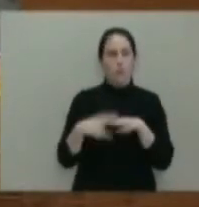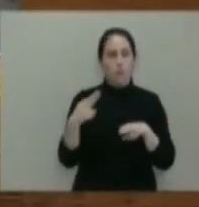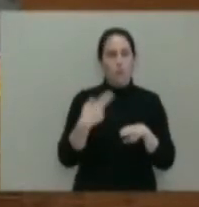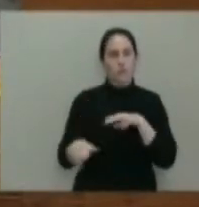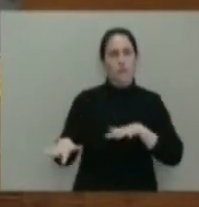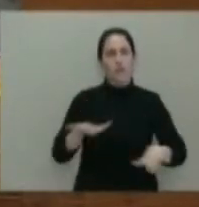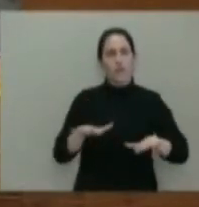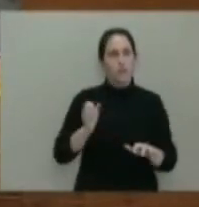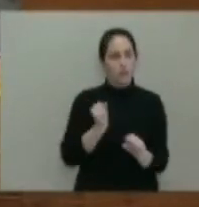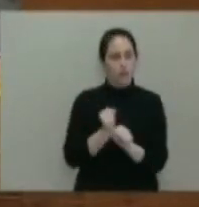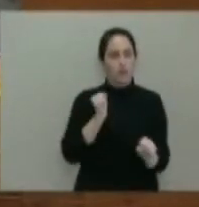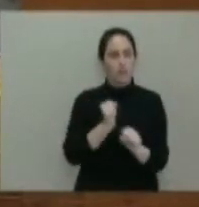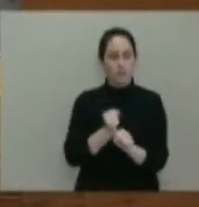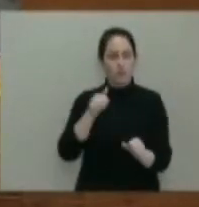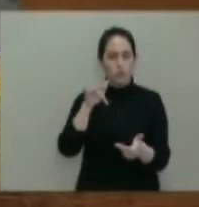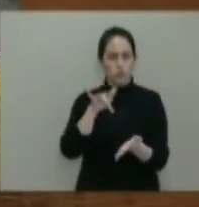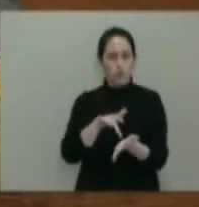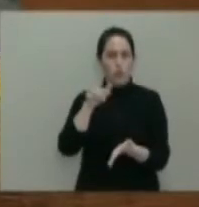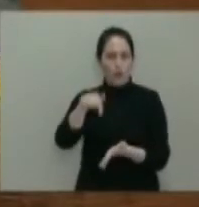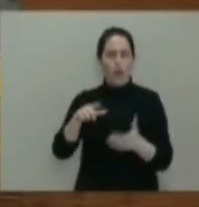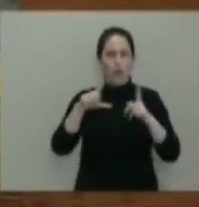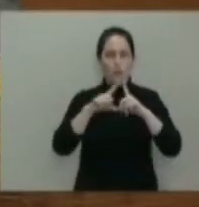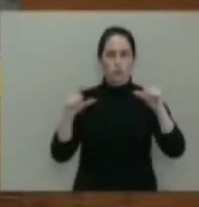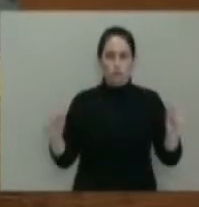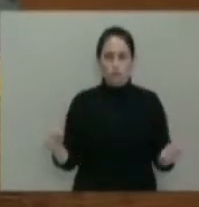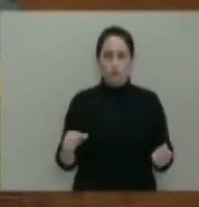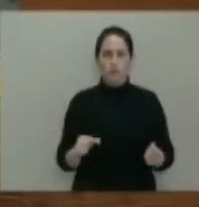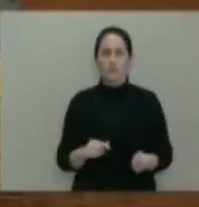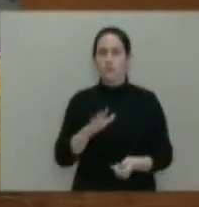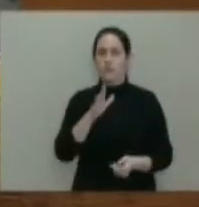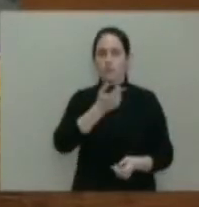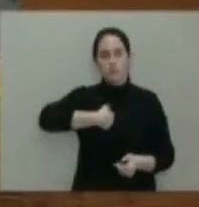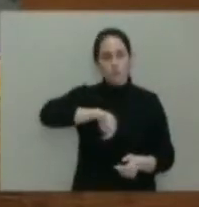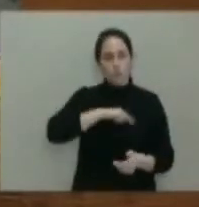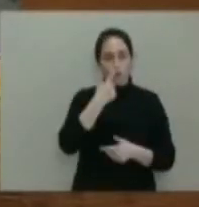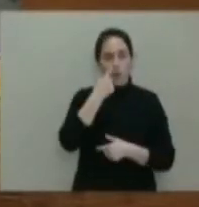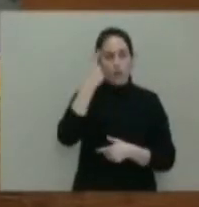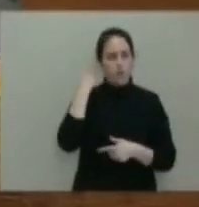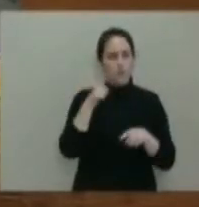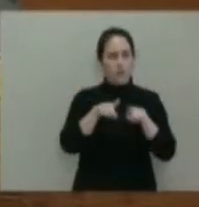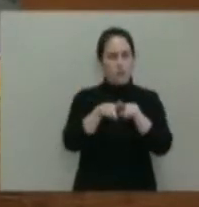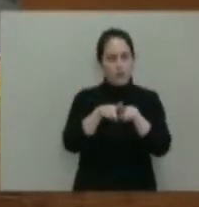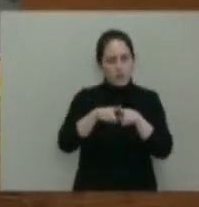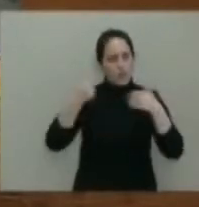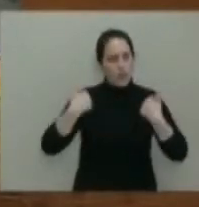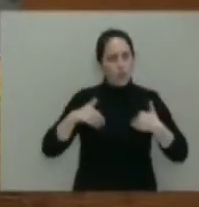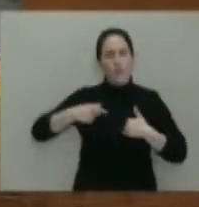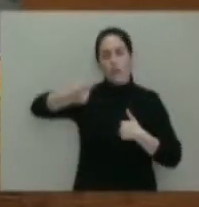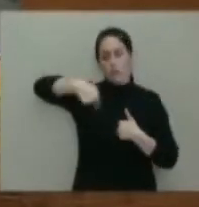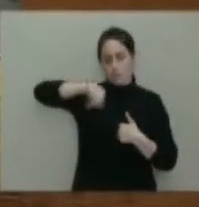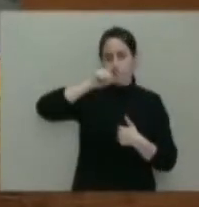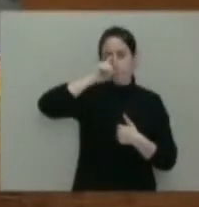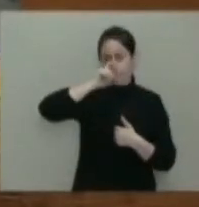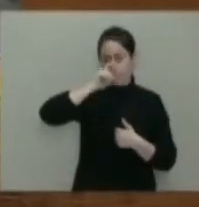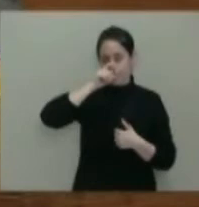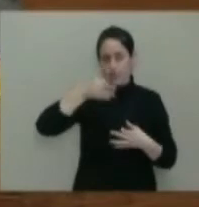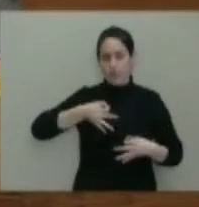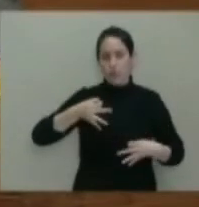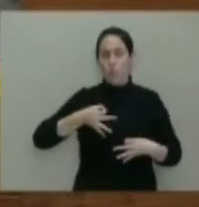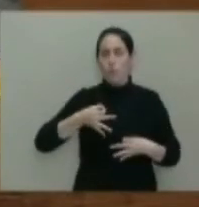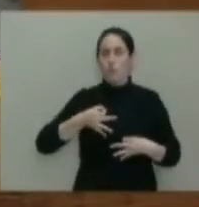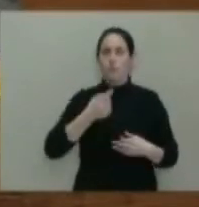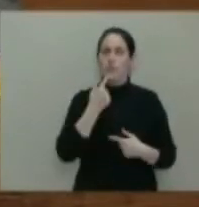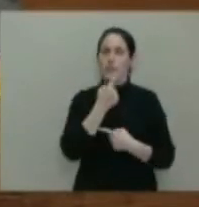políticas activas de empleo que se desarrollan en Asturias. Ya criticamos el año pasado, y ustedes lo recordarán,